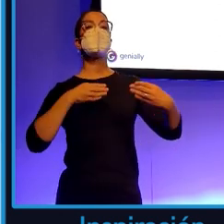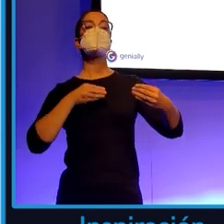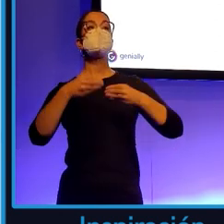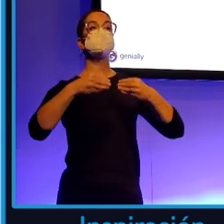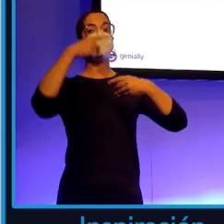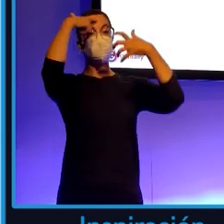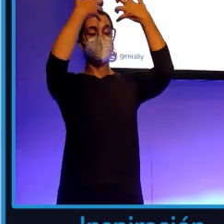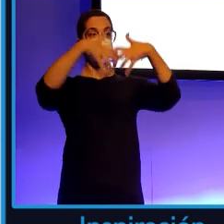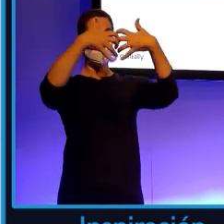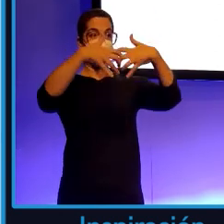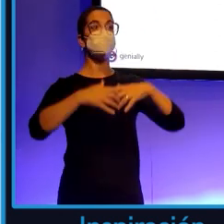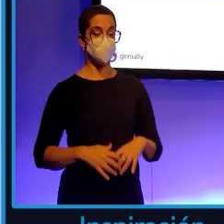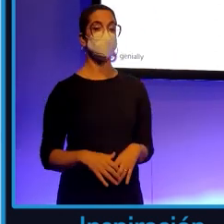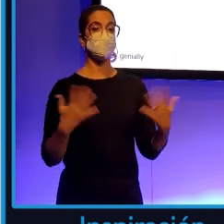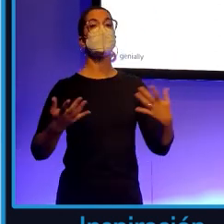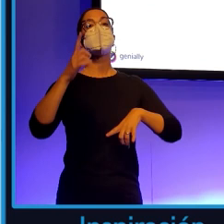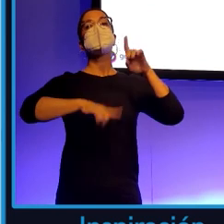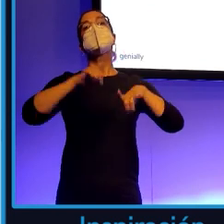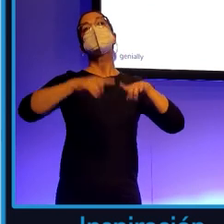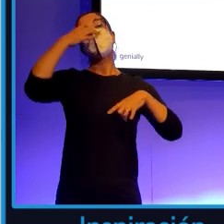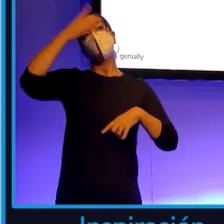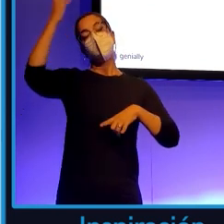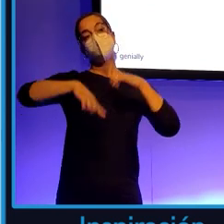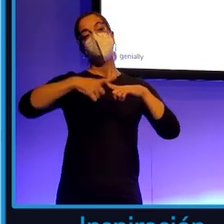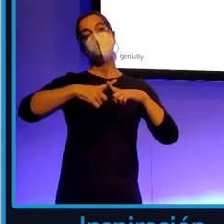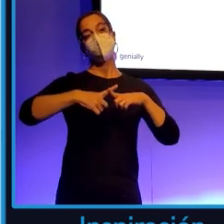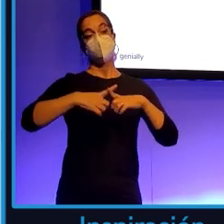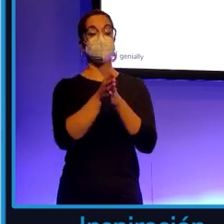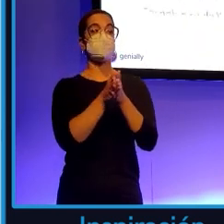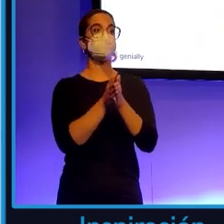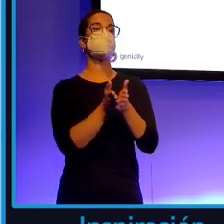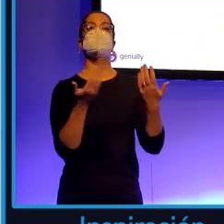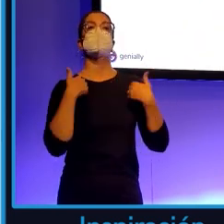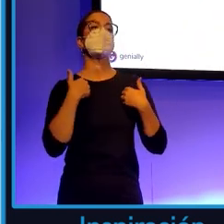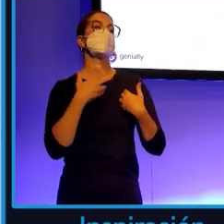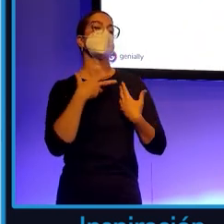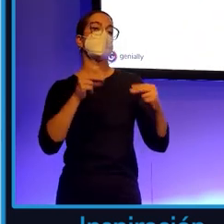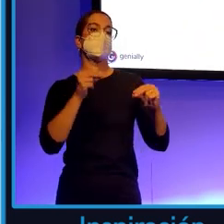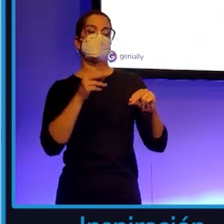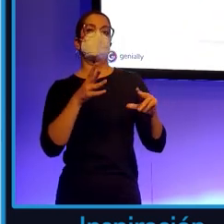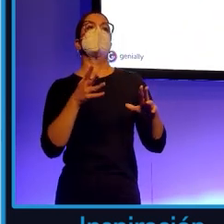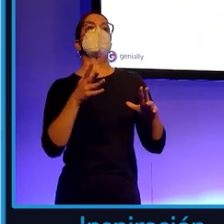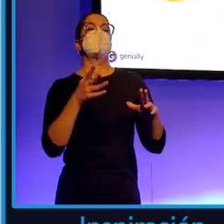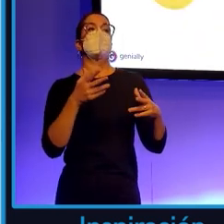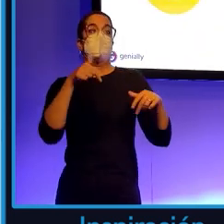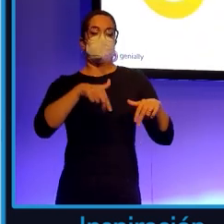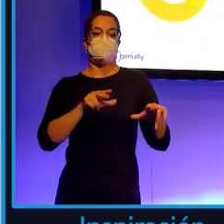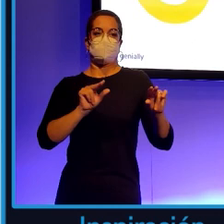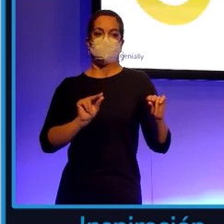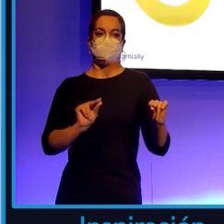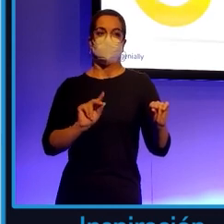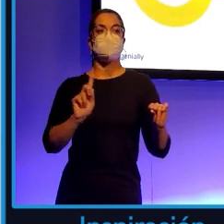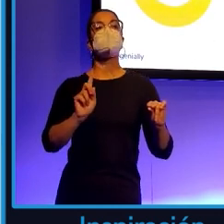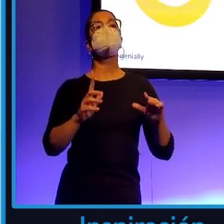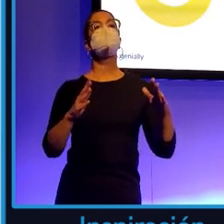damos viabilidad a nuestras ideas y motivaciones con esto si queremos terminar porque evidentemente no terminamos nos vemos en el hogar gomero